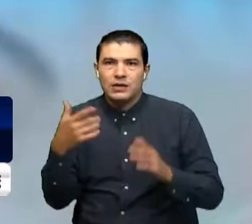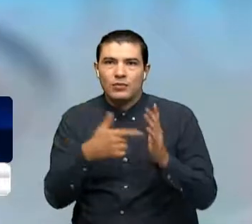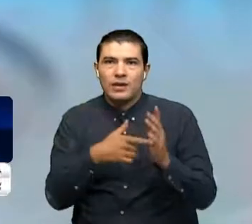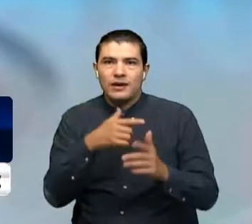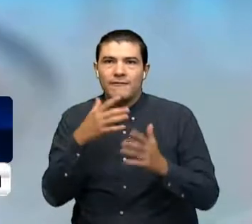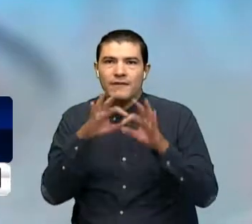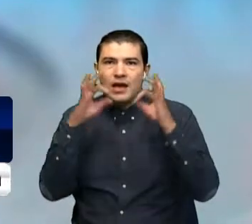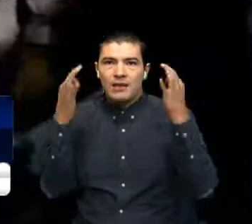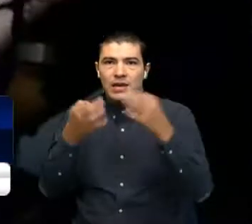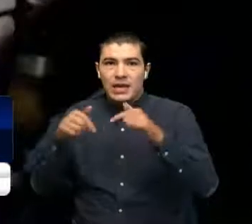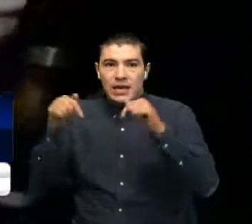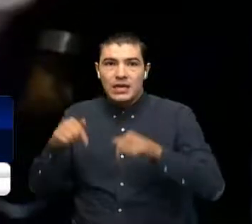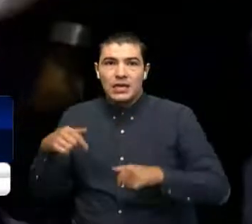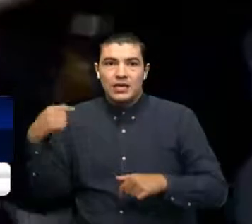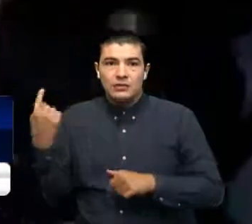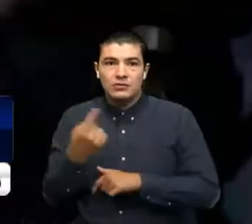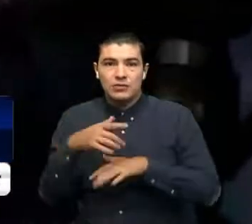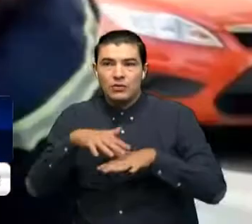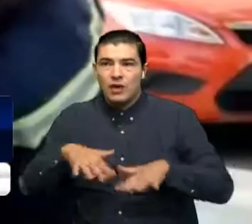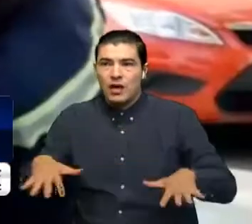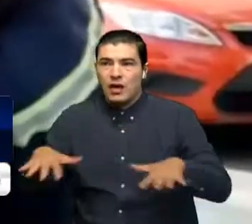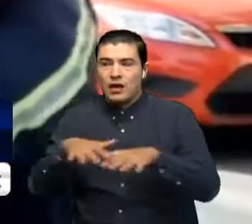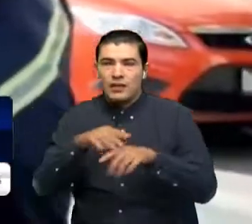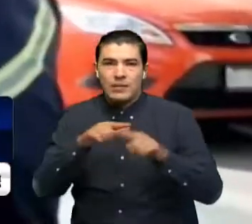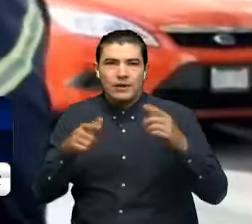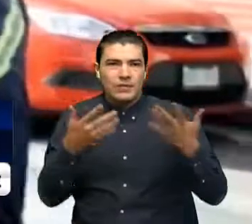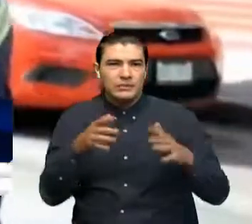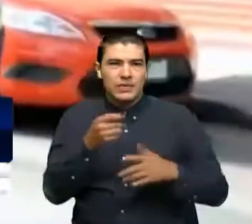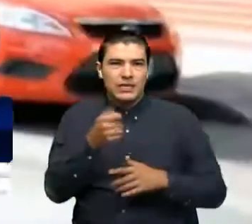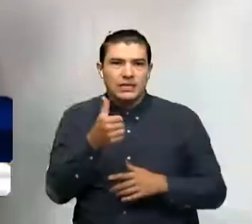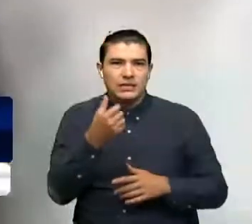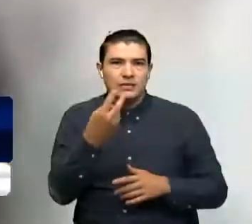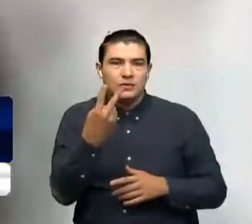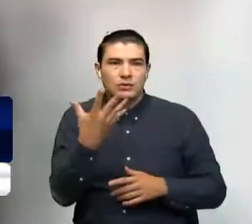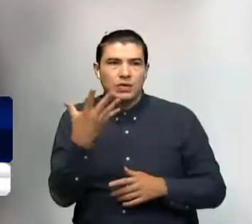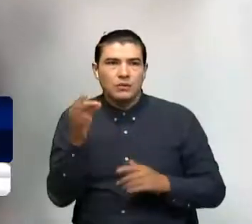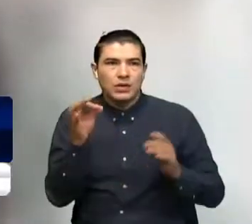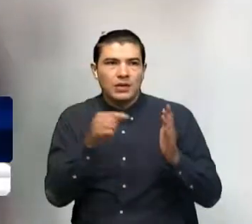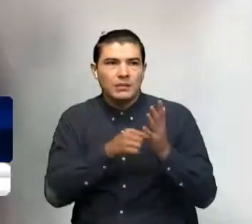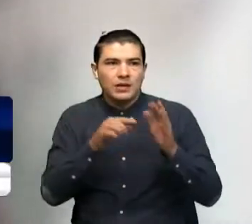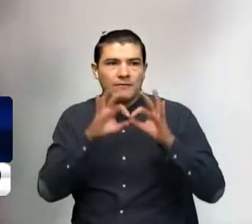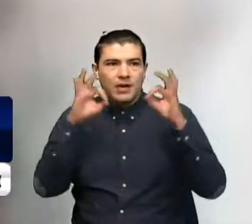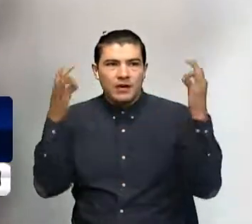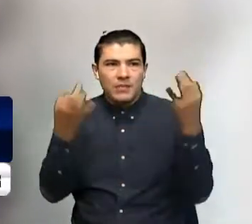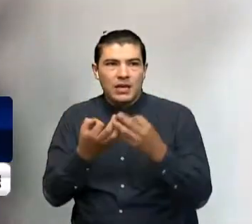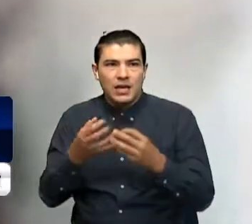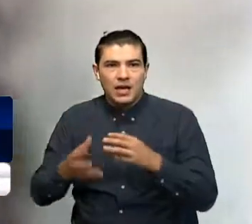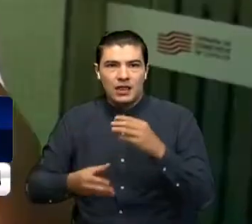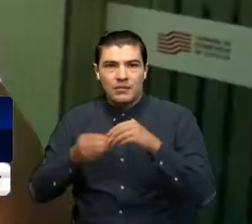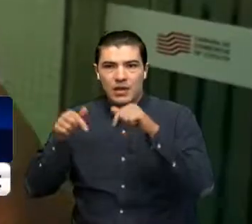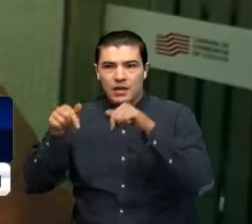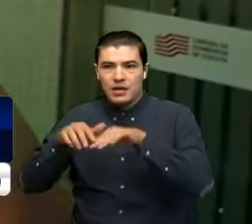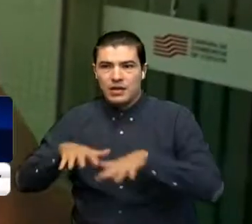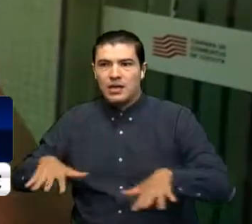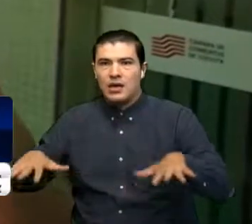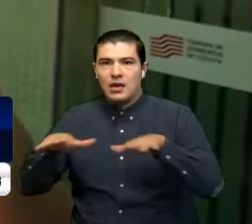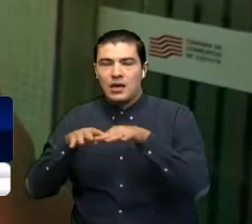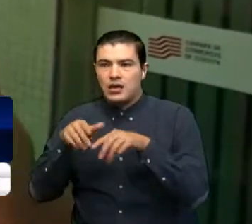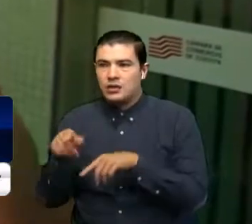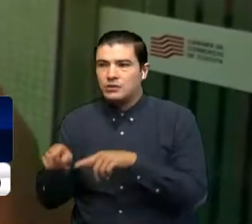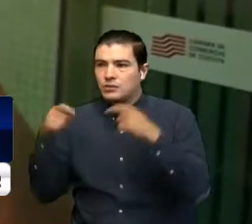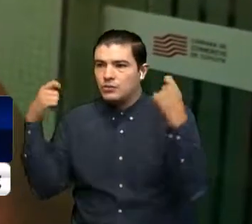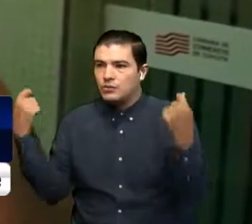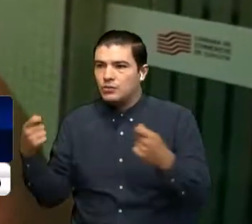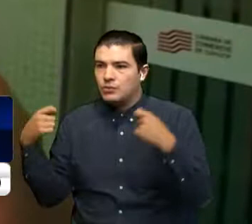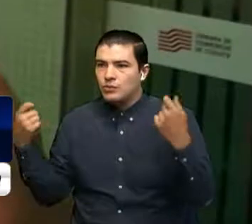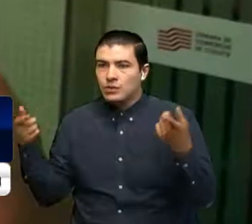norte santandereana y casi 350 mil familias añadiendo los 5 municipios restantes del área. La oferta también